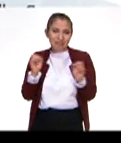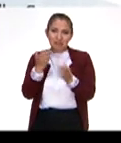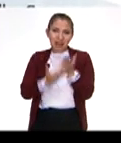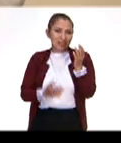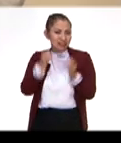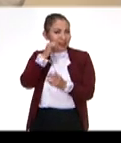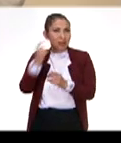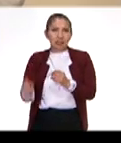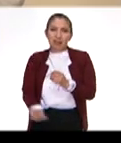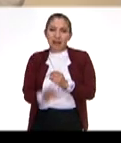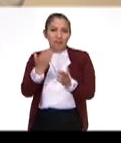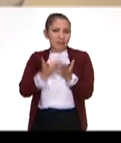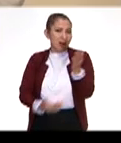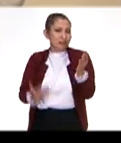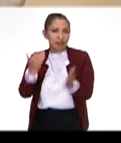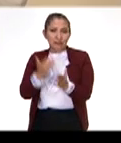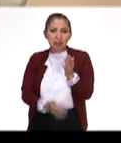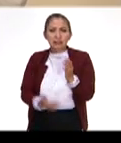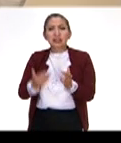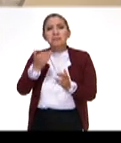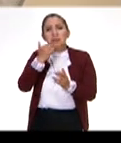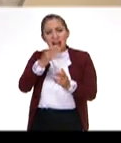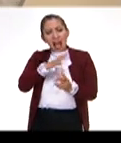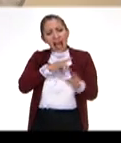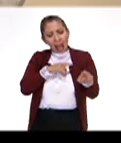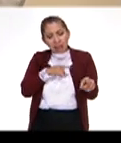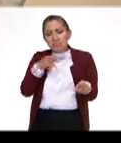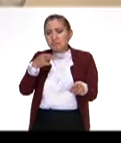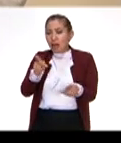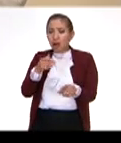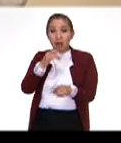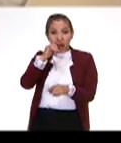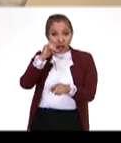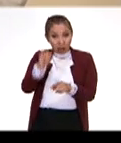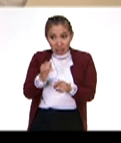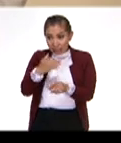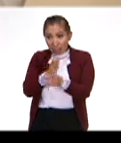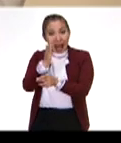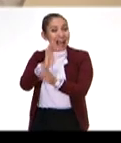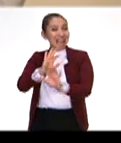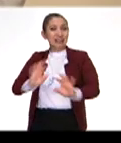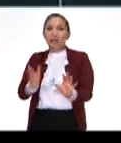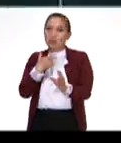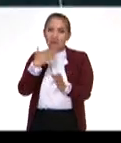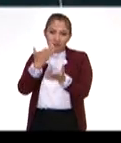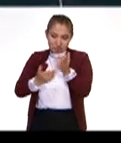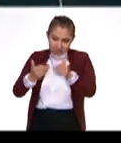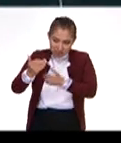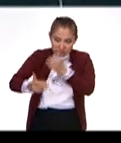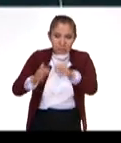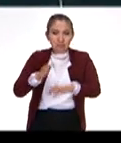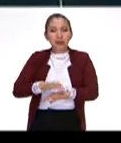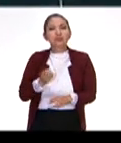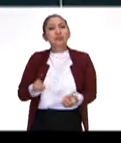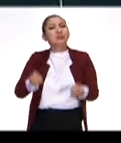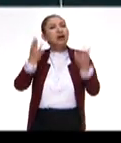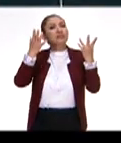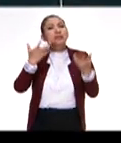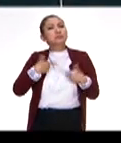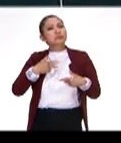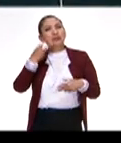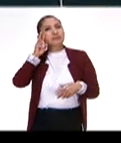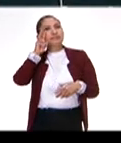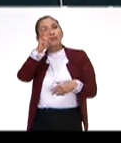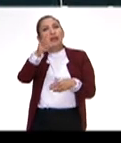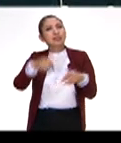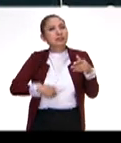y estamos bien porque lo hay, pero creo que nunca va a ser suficiente. Ahora, ¿cuántos somos